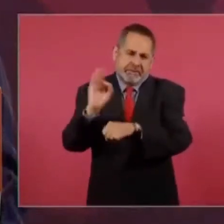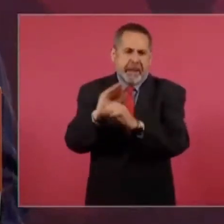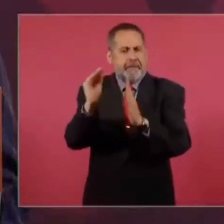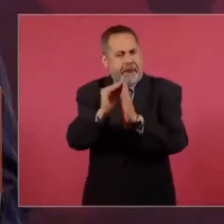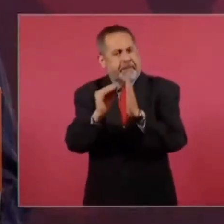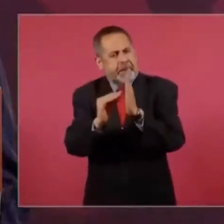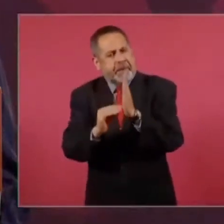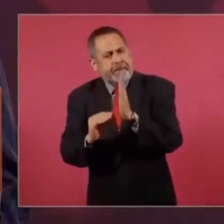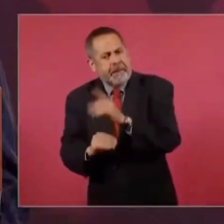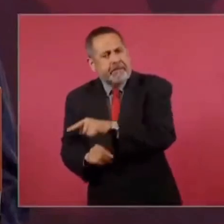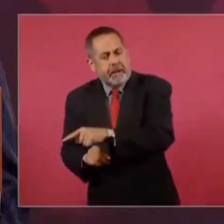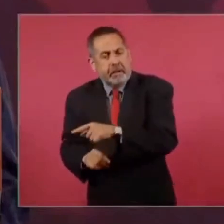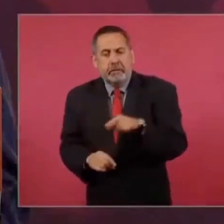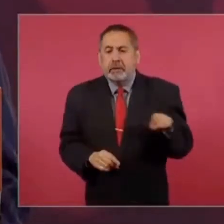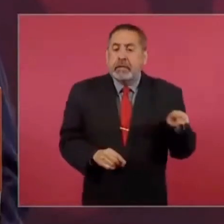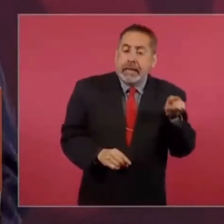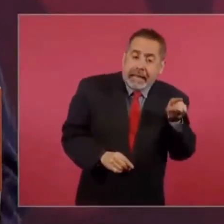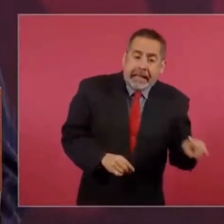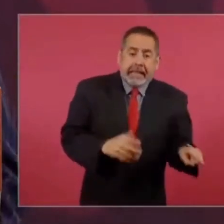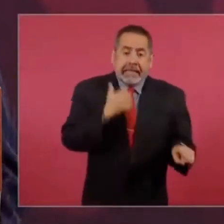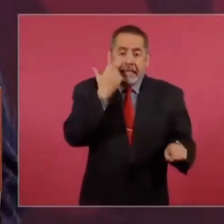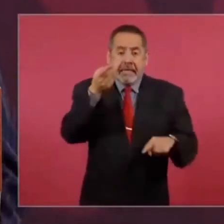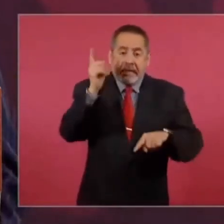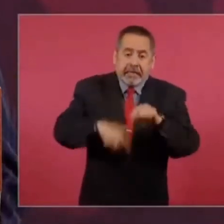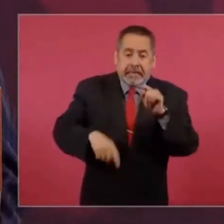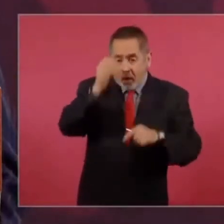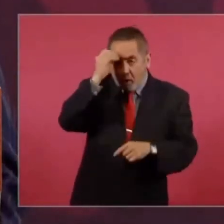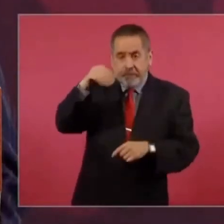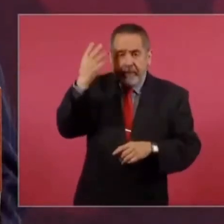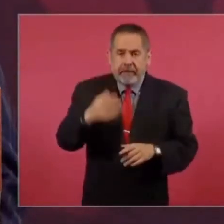eso es lo que quisieran